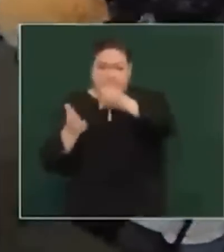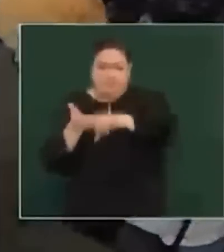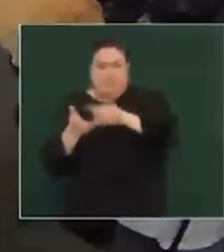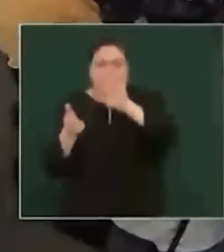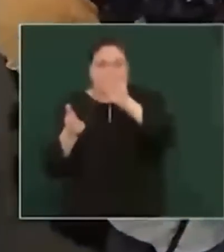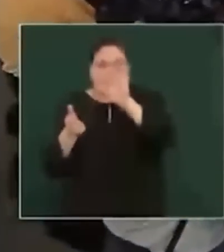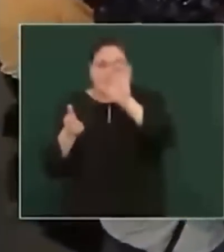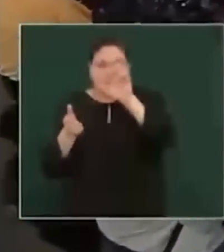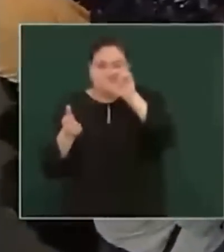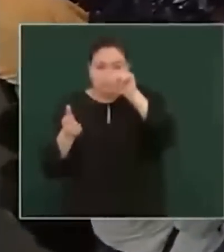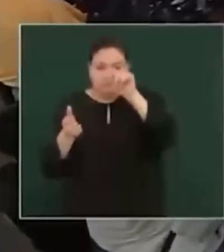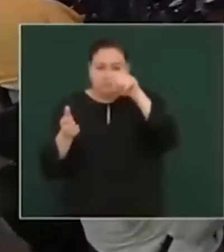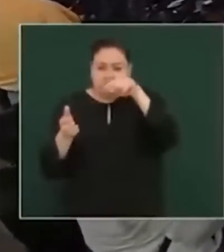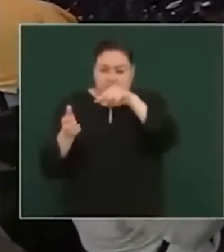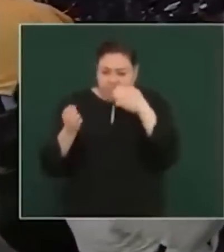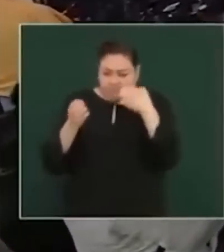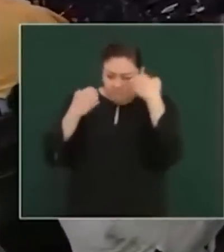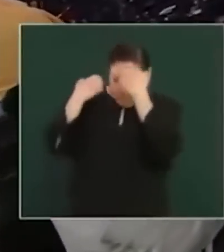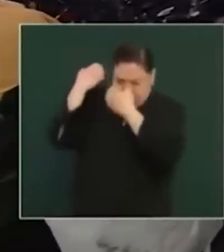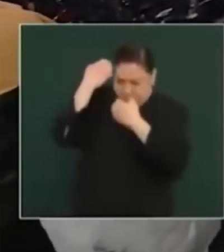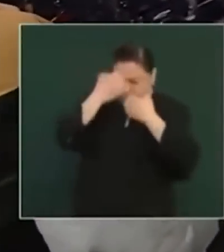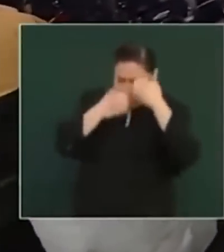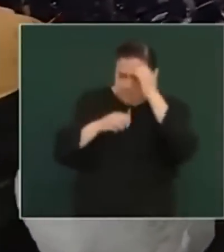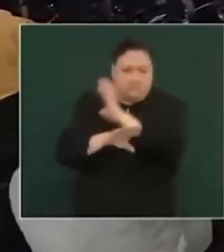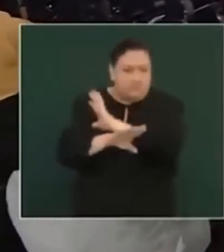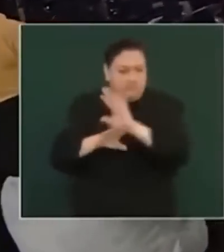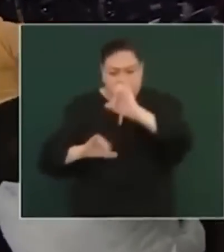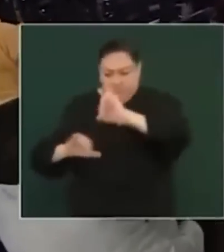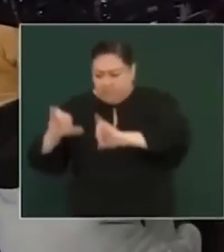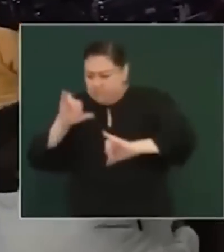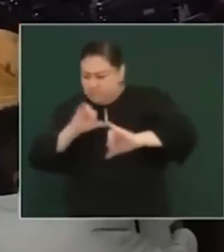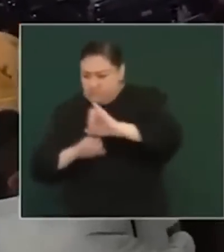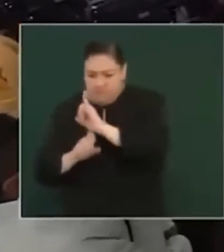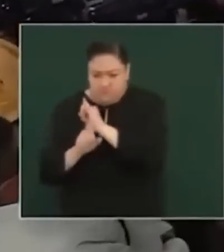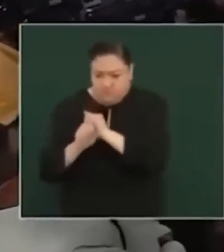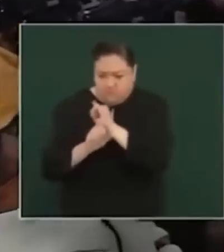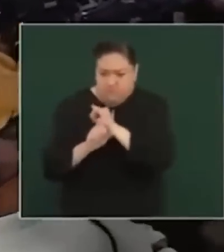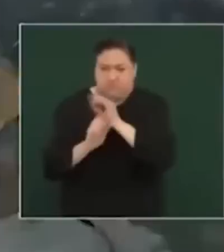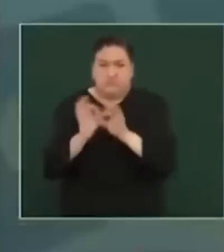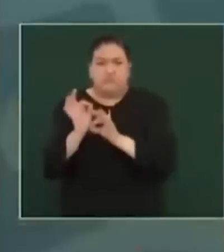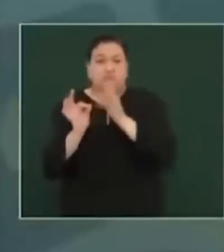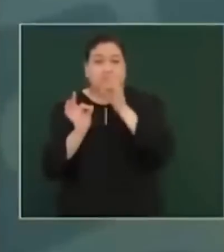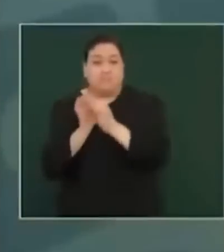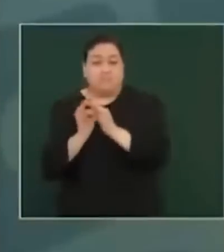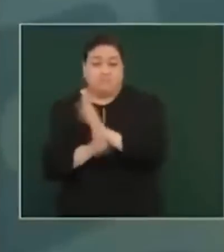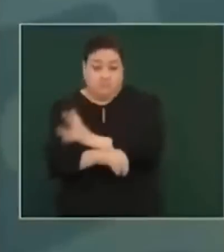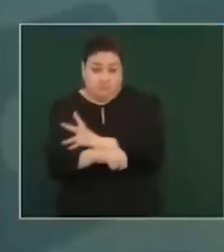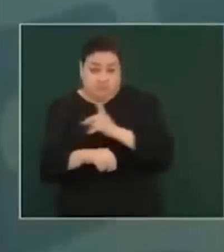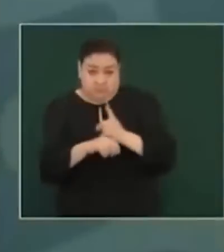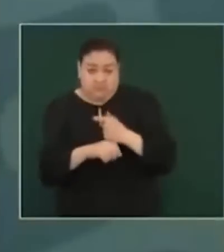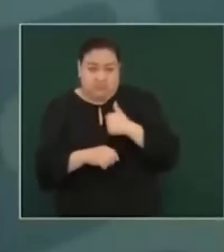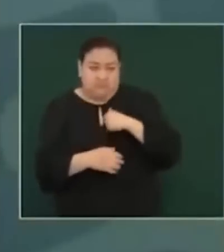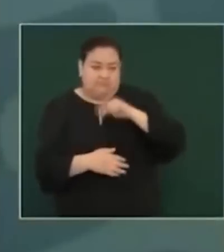se hizo todo el análisis ya del laboratorio y muy respetuosamente